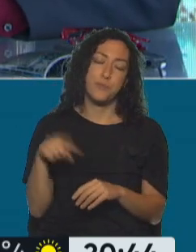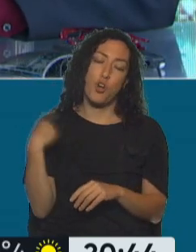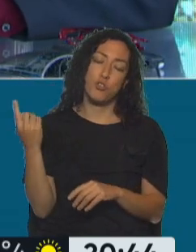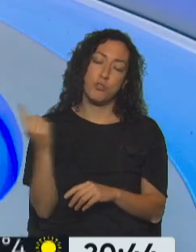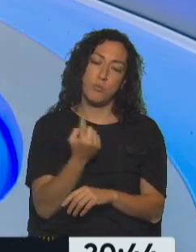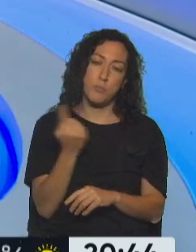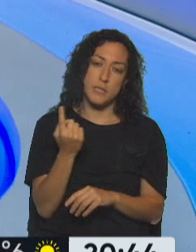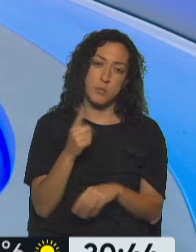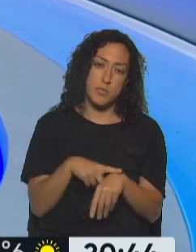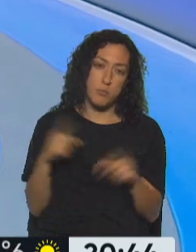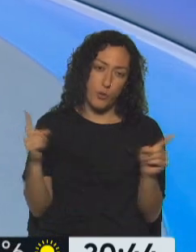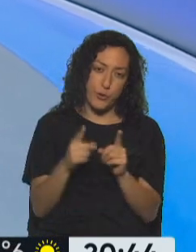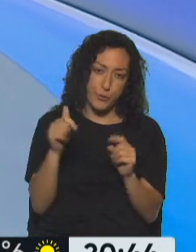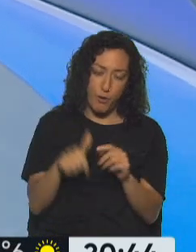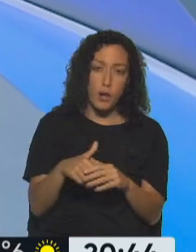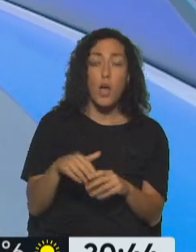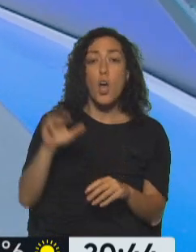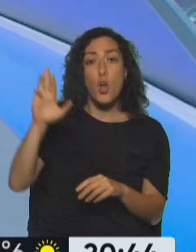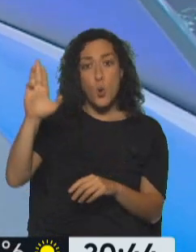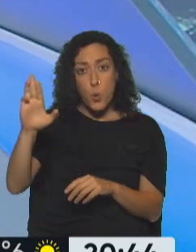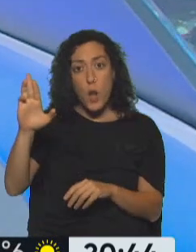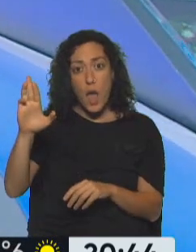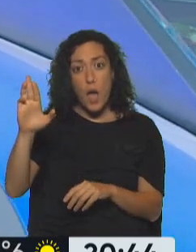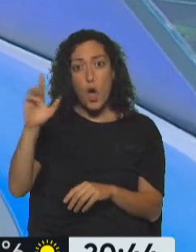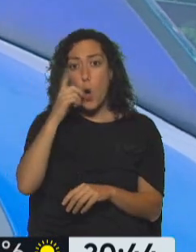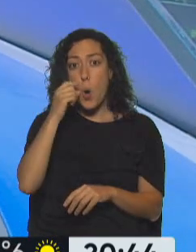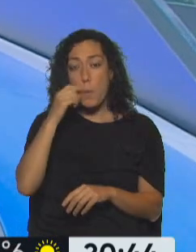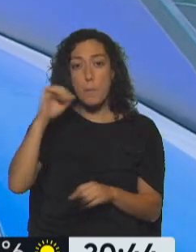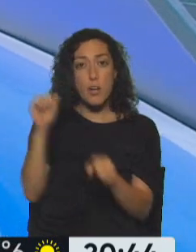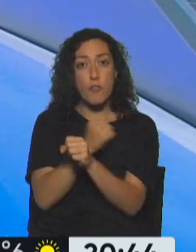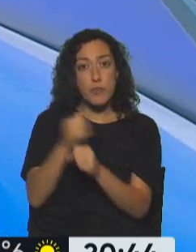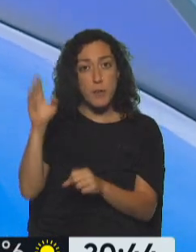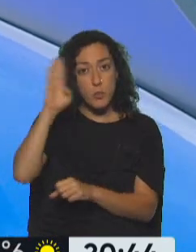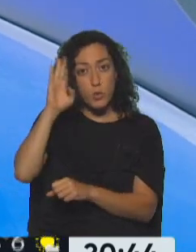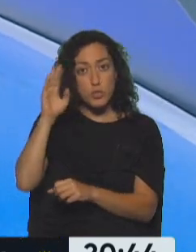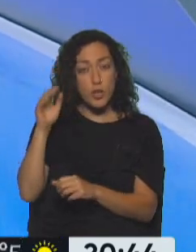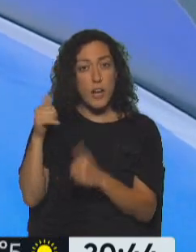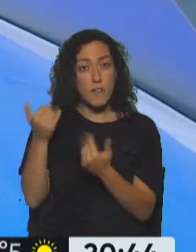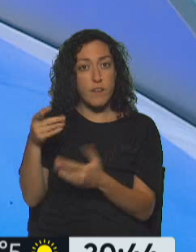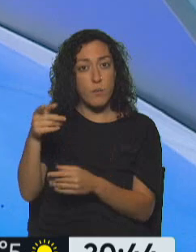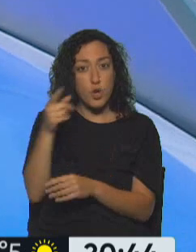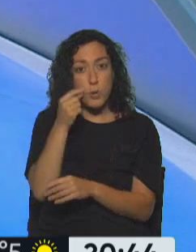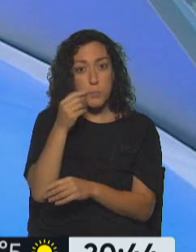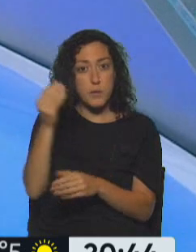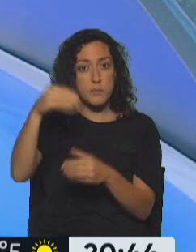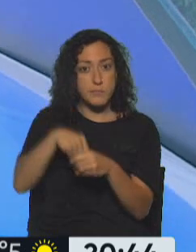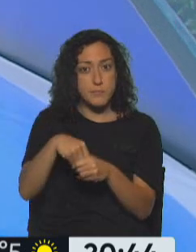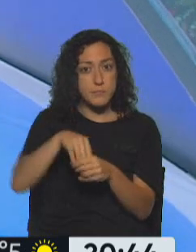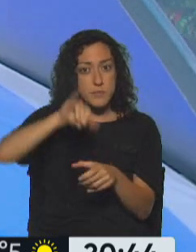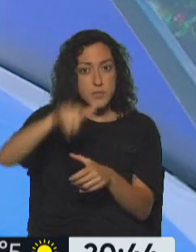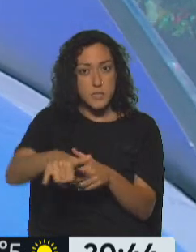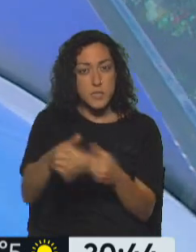hemos corrido de tiempo. Sí. Lula confirma a este hombre de Bolsonaro para que integre el banco. Es un hombre